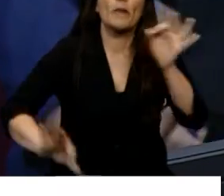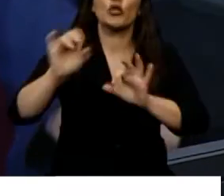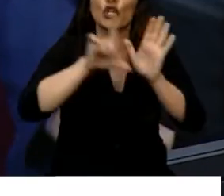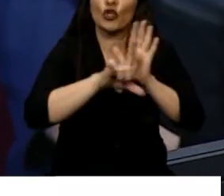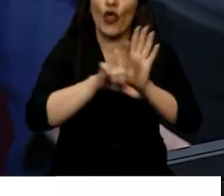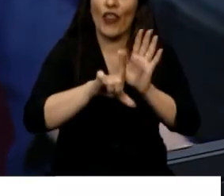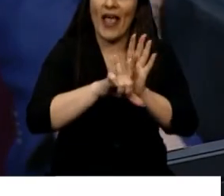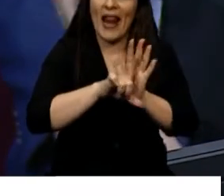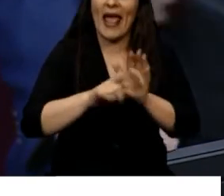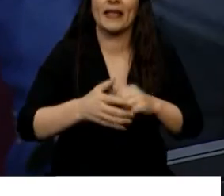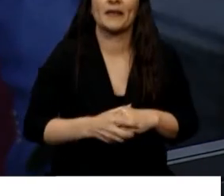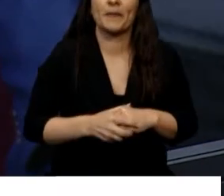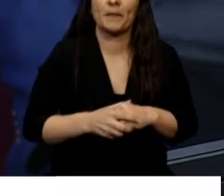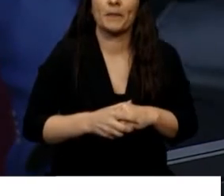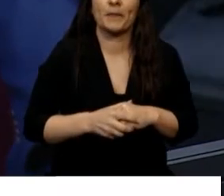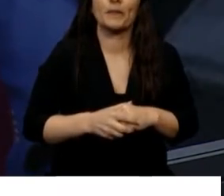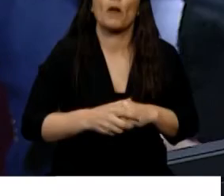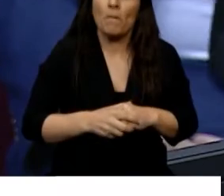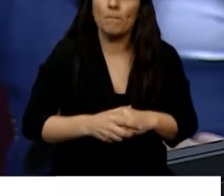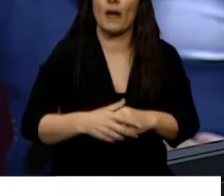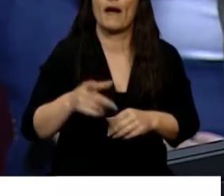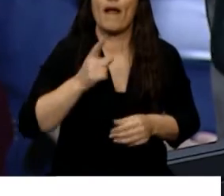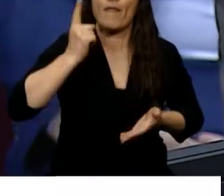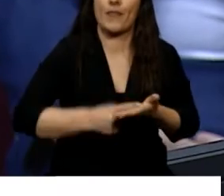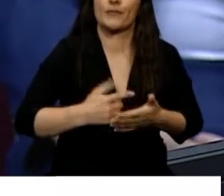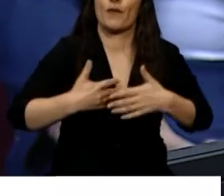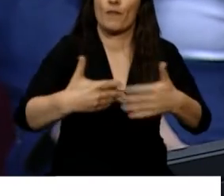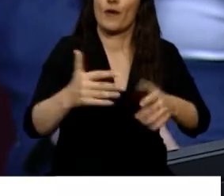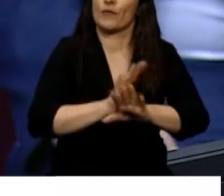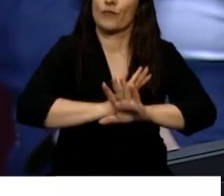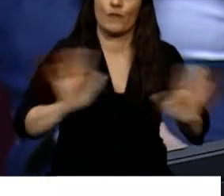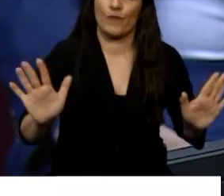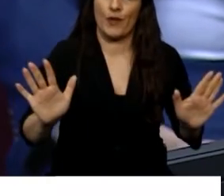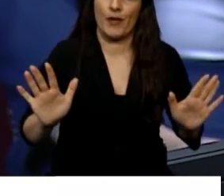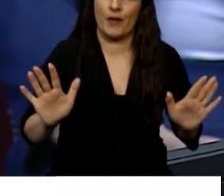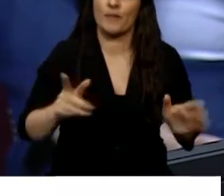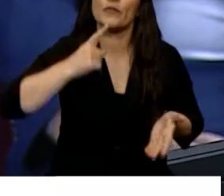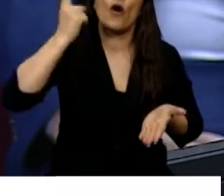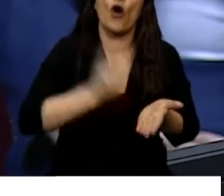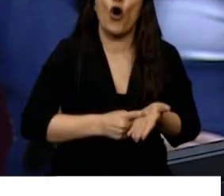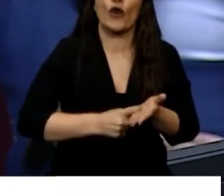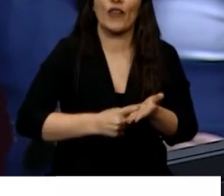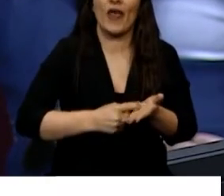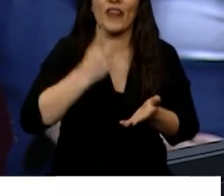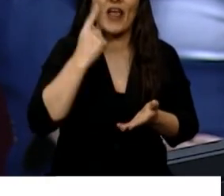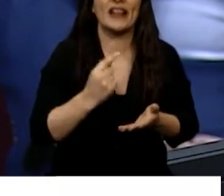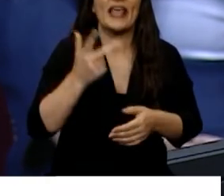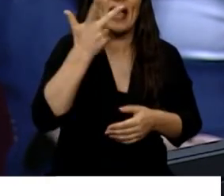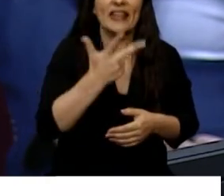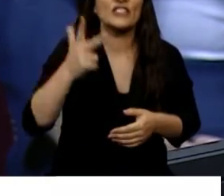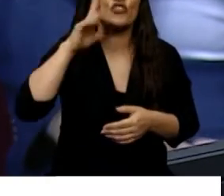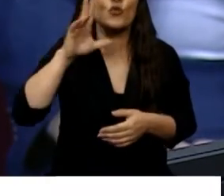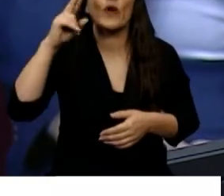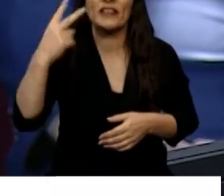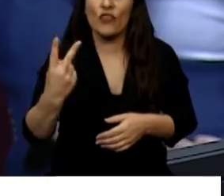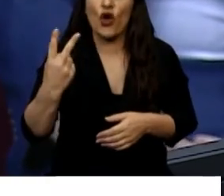de ley de regulación del acceso a la interrupción voluntaria del embarazo, orden del día